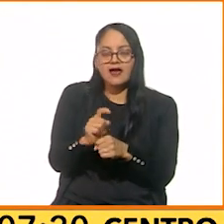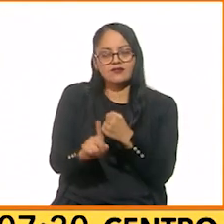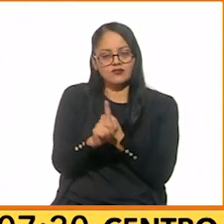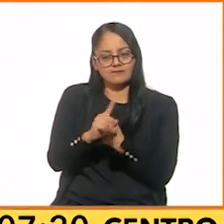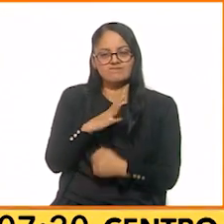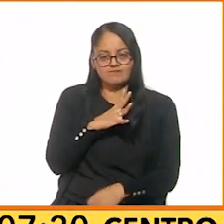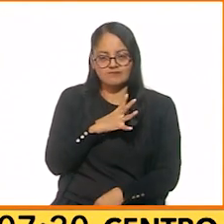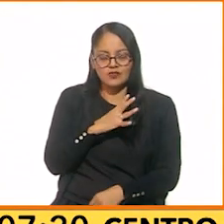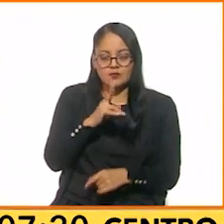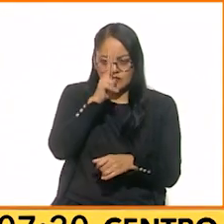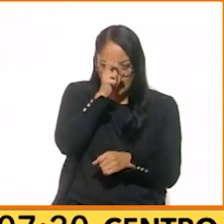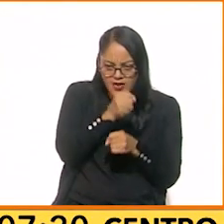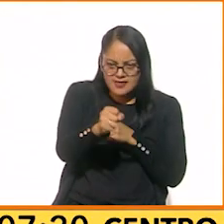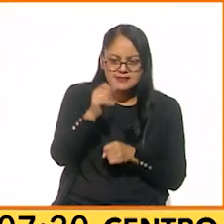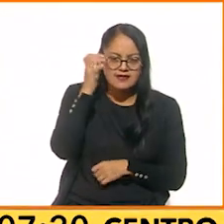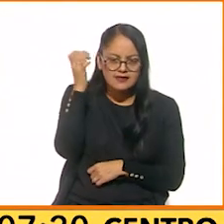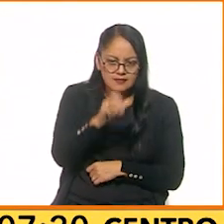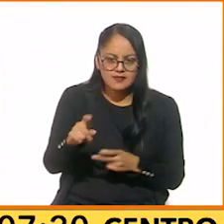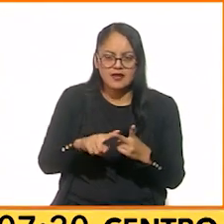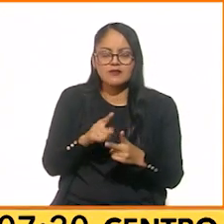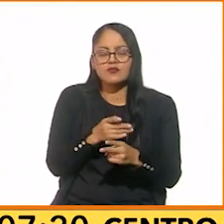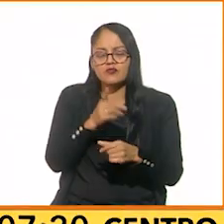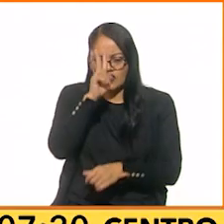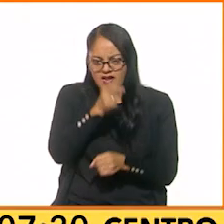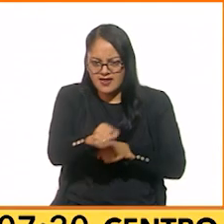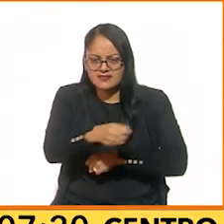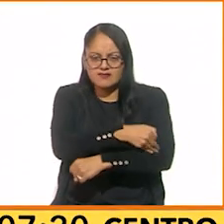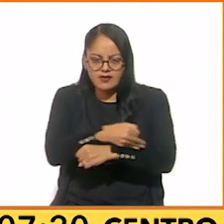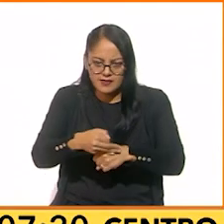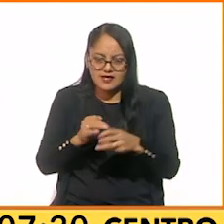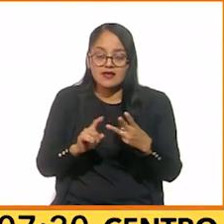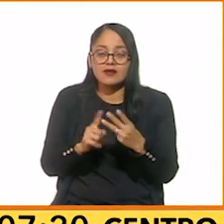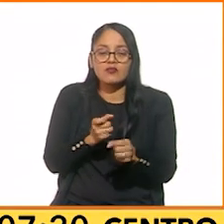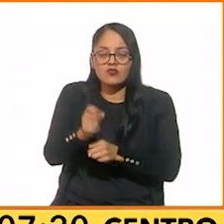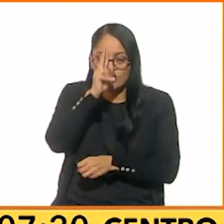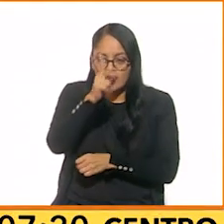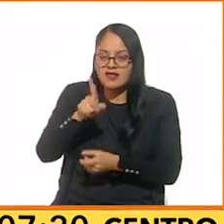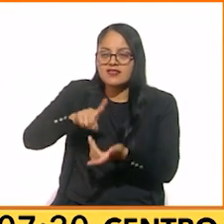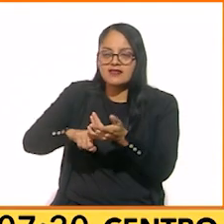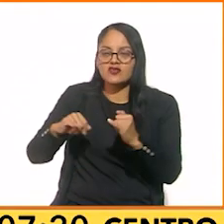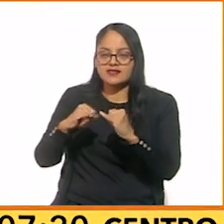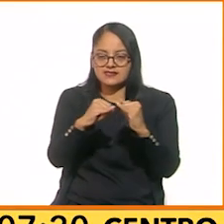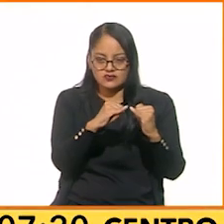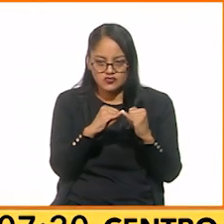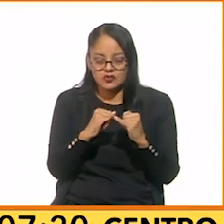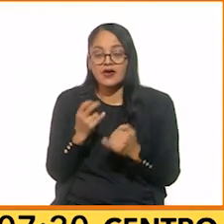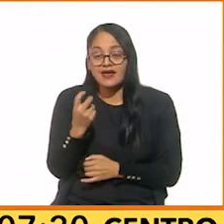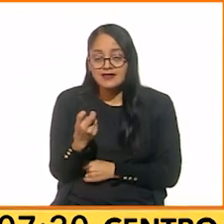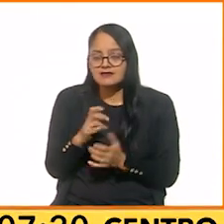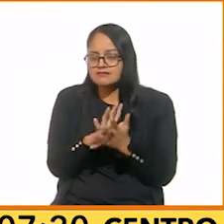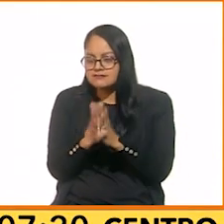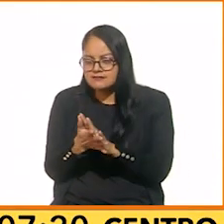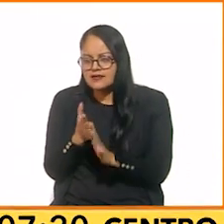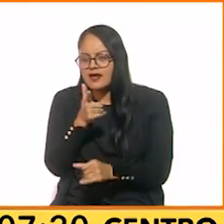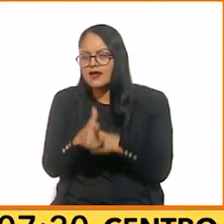violencia criminal, la violencia familiar, la violencia institucional, y este impacto se individualiza en problemáticas